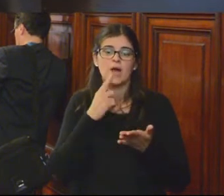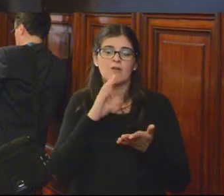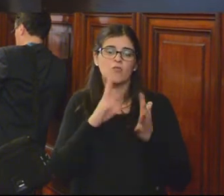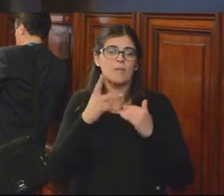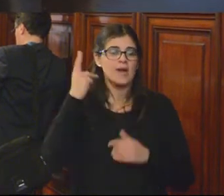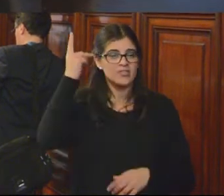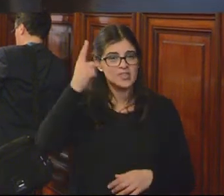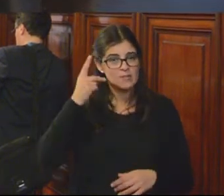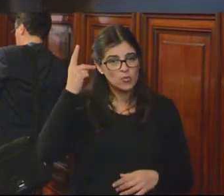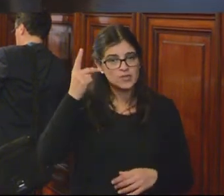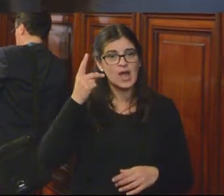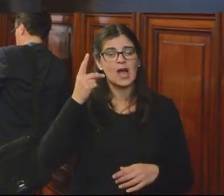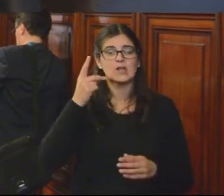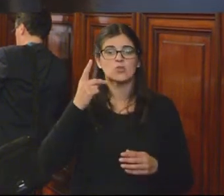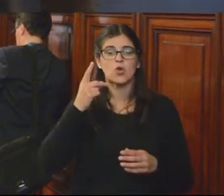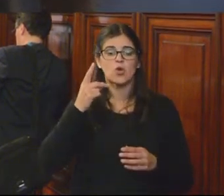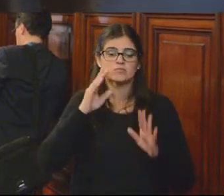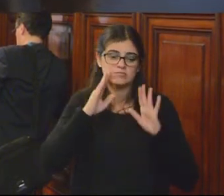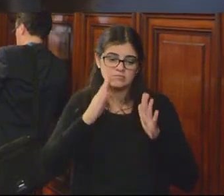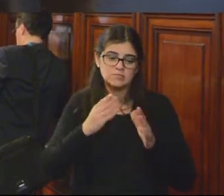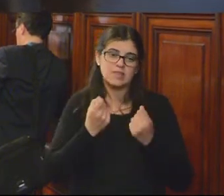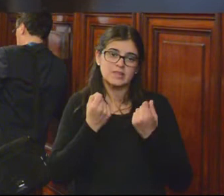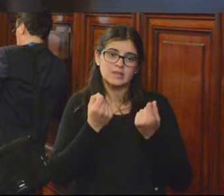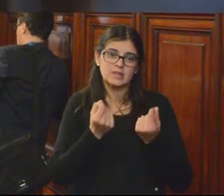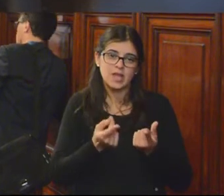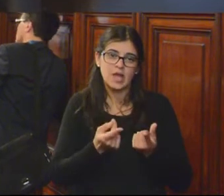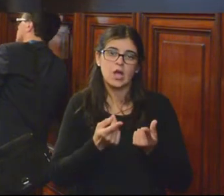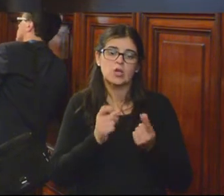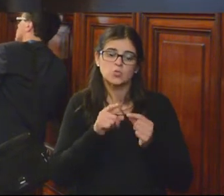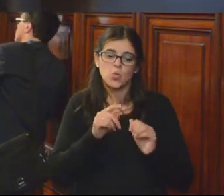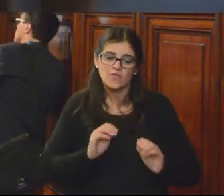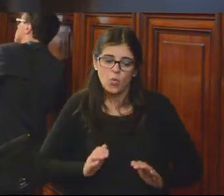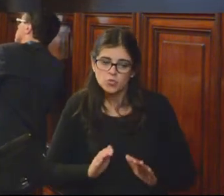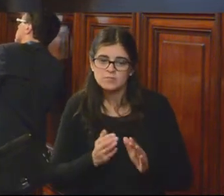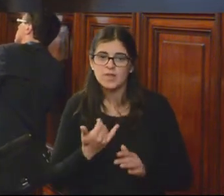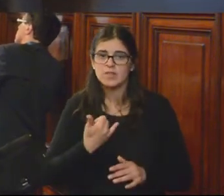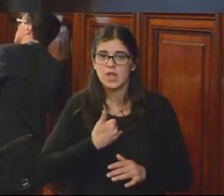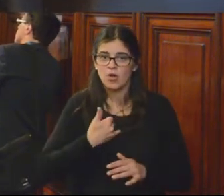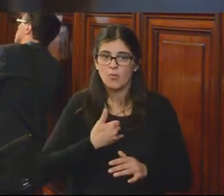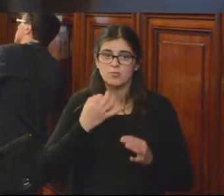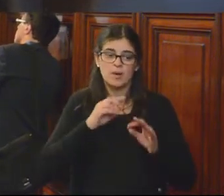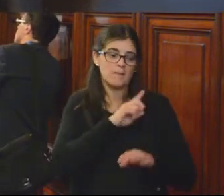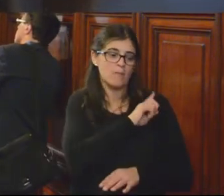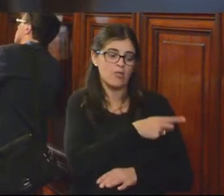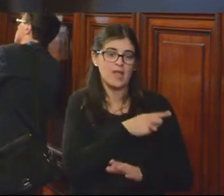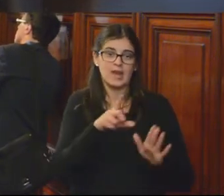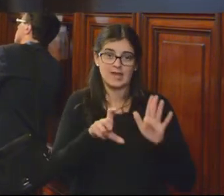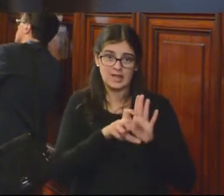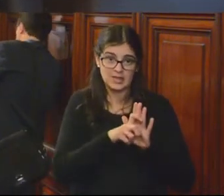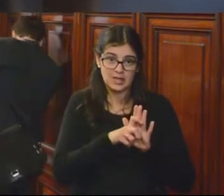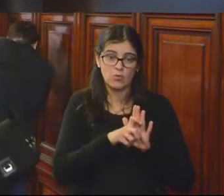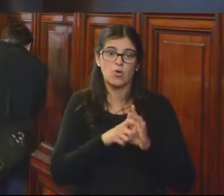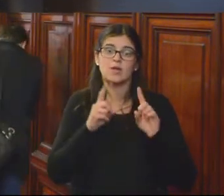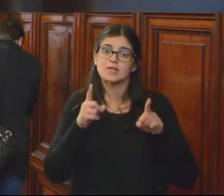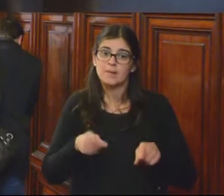diputado, las facultades de reglamentar su propio funcionamiento del poder legislativo, las facultades